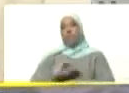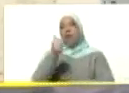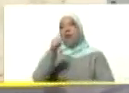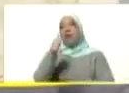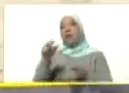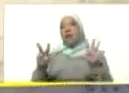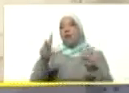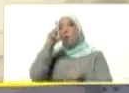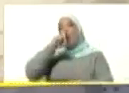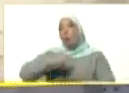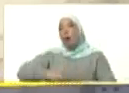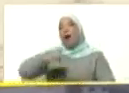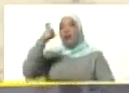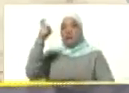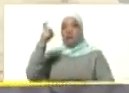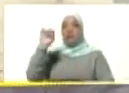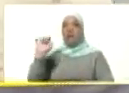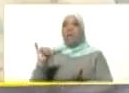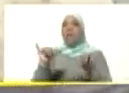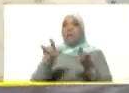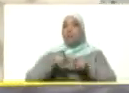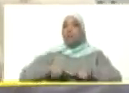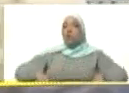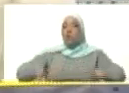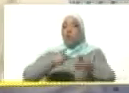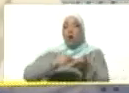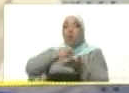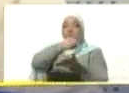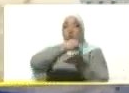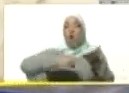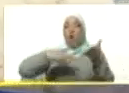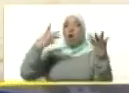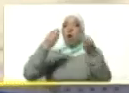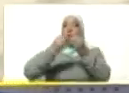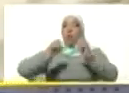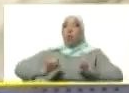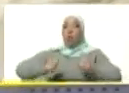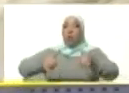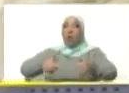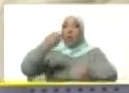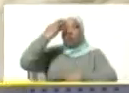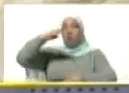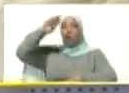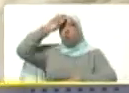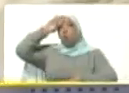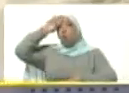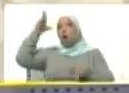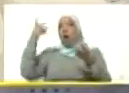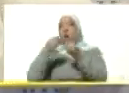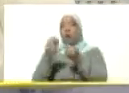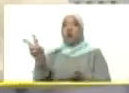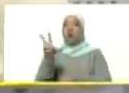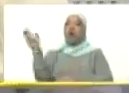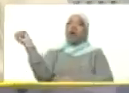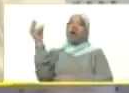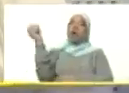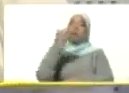18 años después de que en este mismo salón se firmara su fundación, ya el presidente de la Asamblea